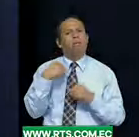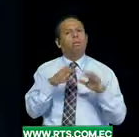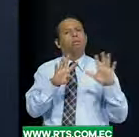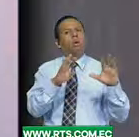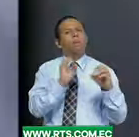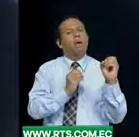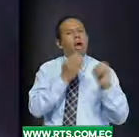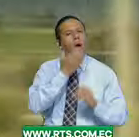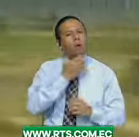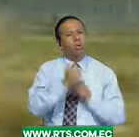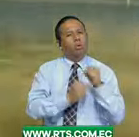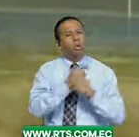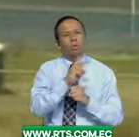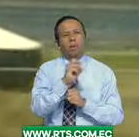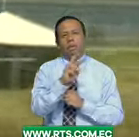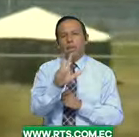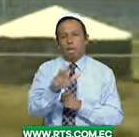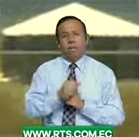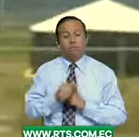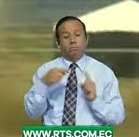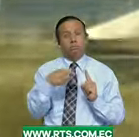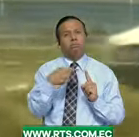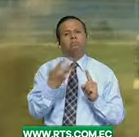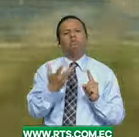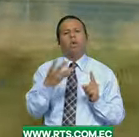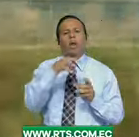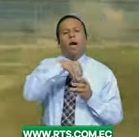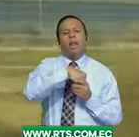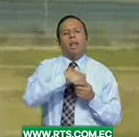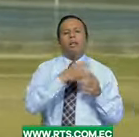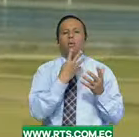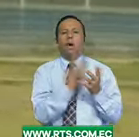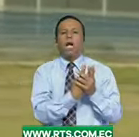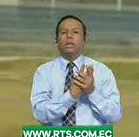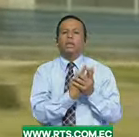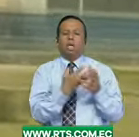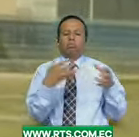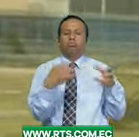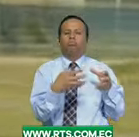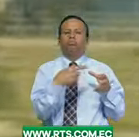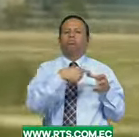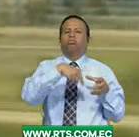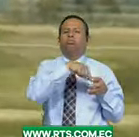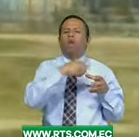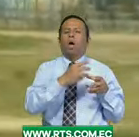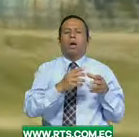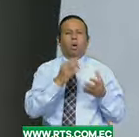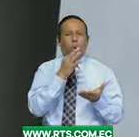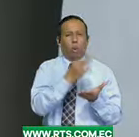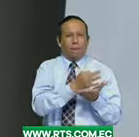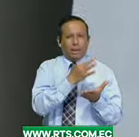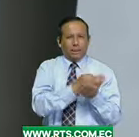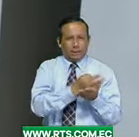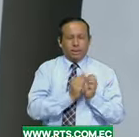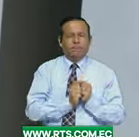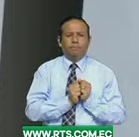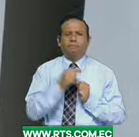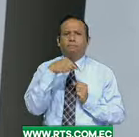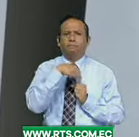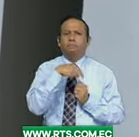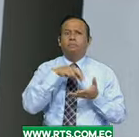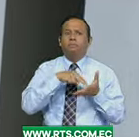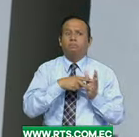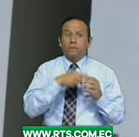de 2023. Angulo se encontraba en su celda, en el ala de máxima seguridad de la cárcel de Cotopaxi. Es decir, la orden